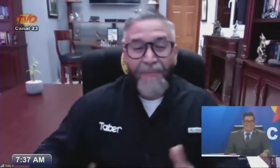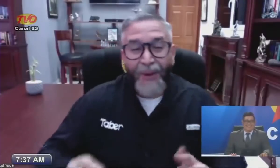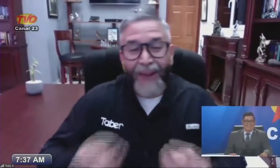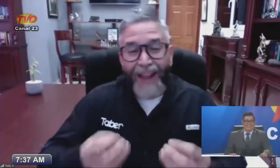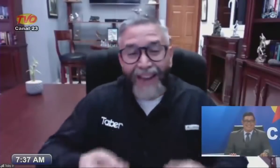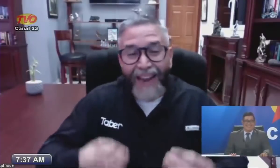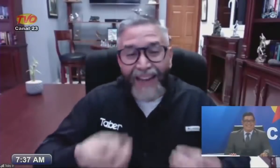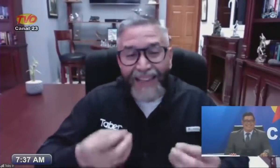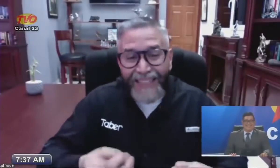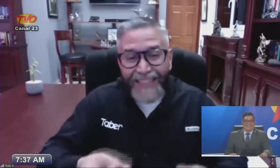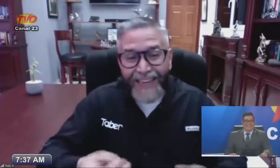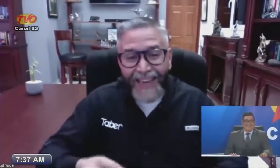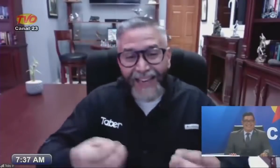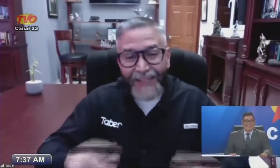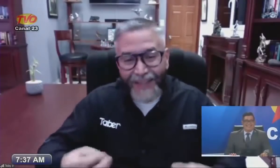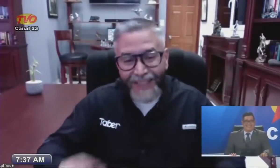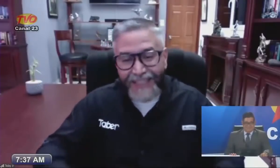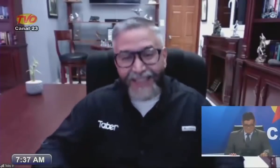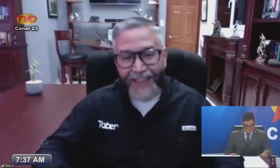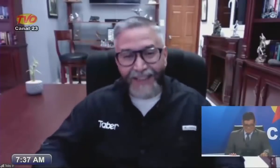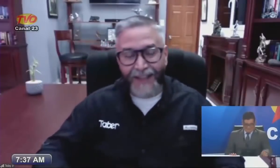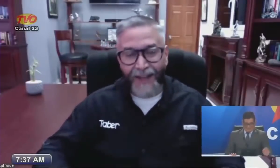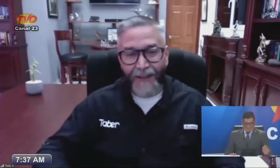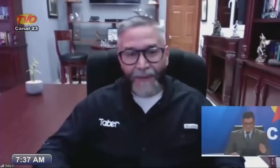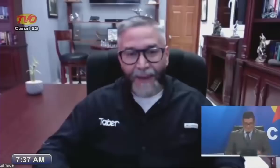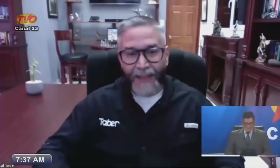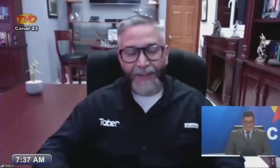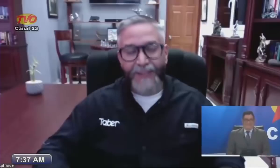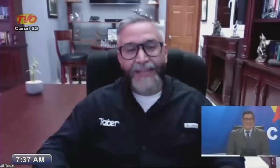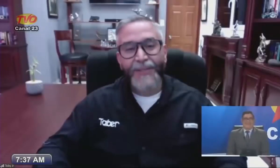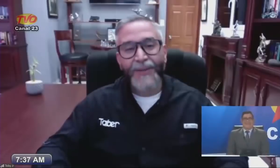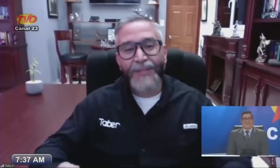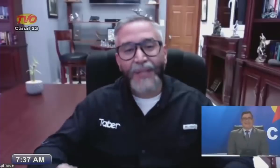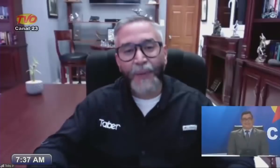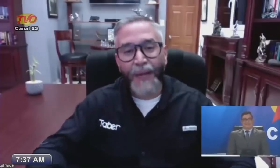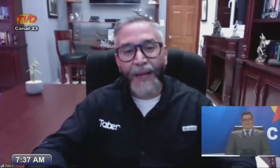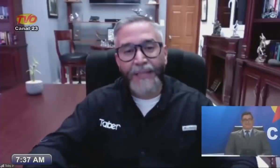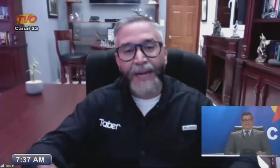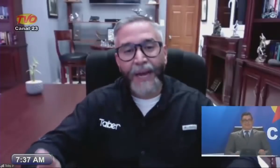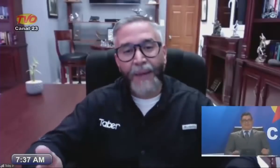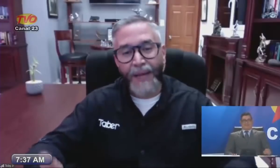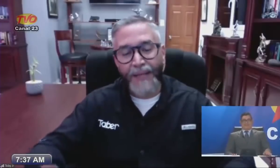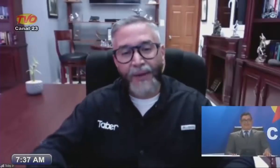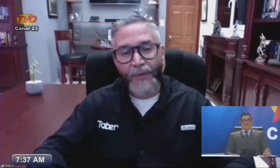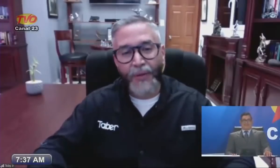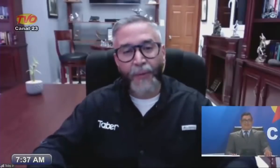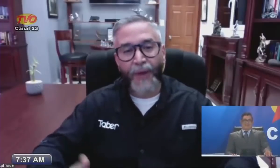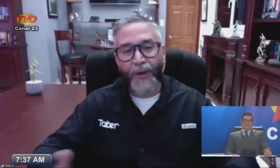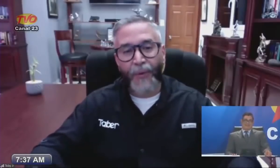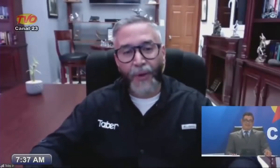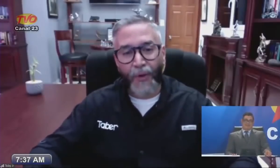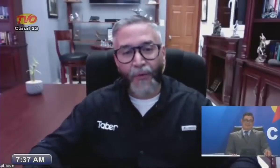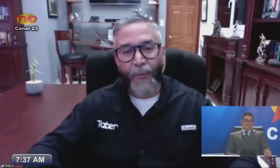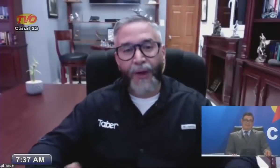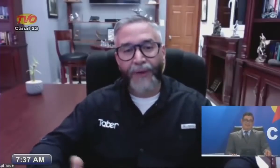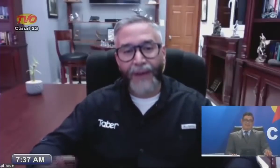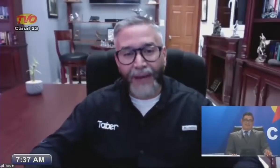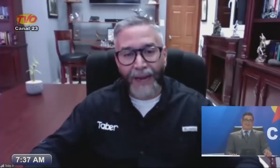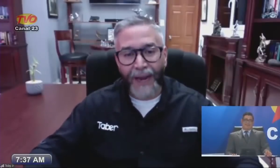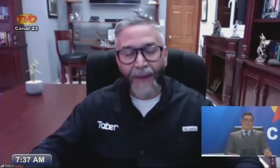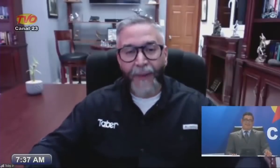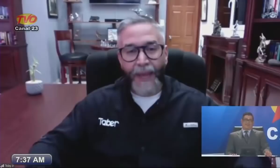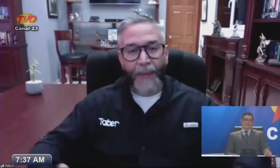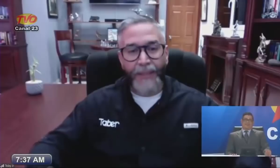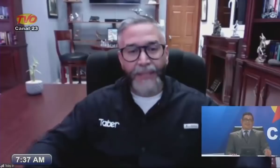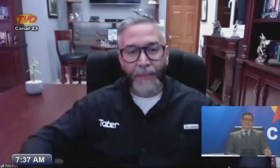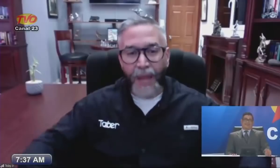pero la regla dicen que las zonas de 70 entonces eso no significa que al llegar a la iglesia este tipo de abrirlo micrófono puede abrir